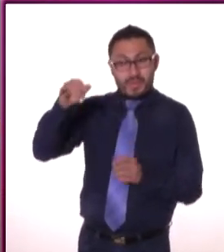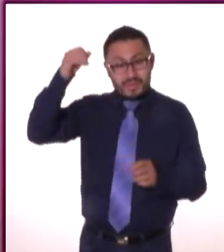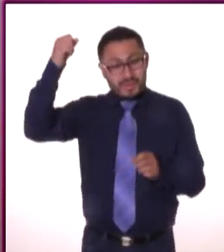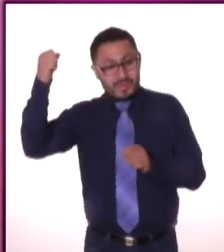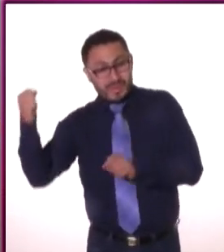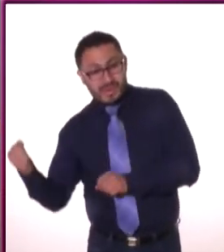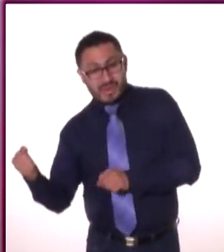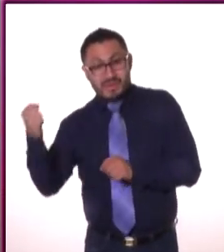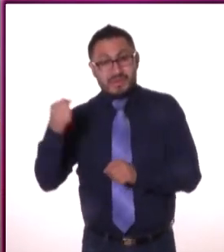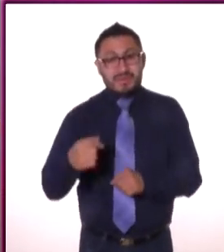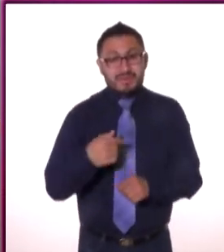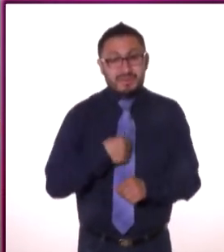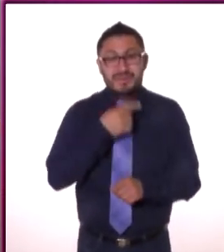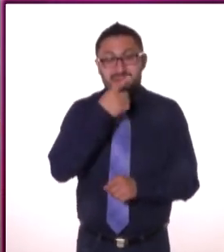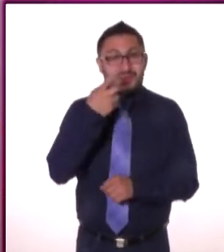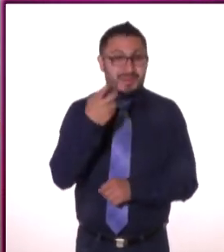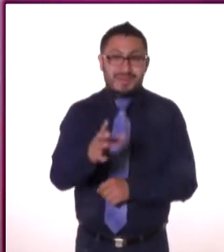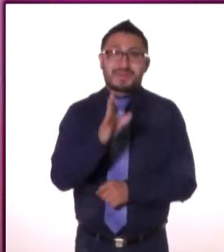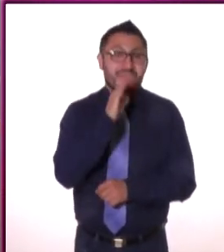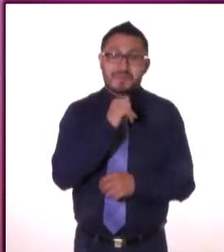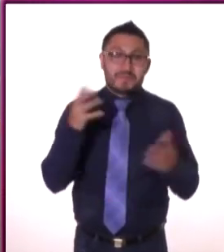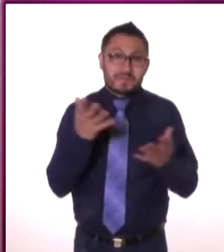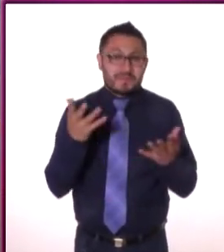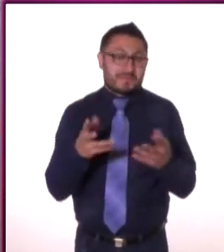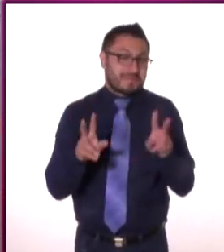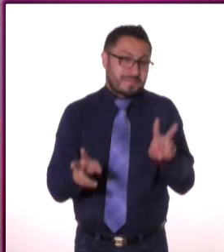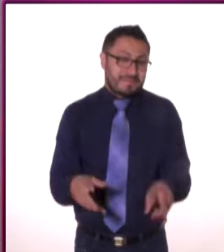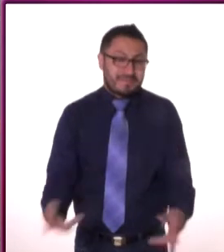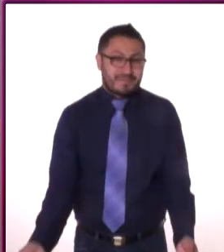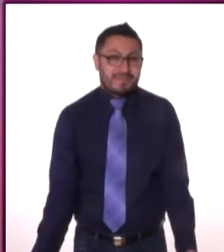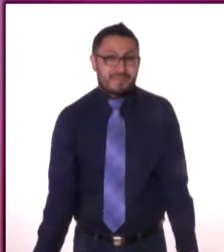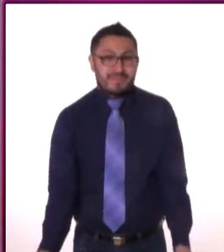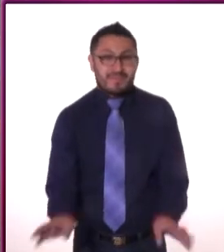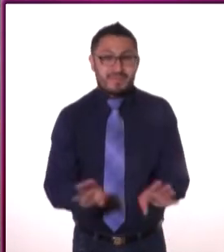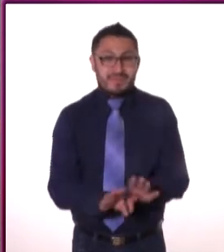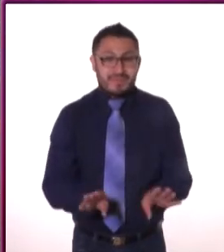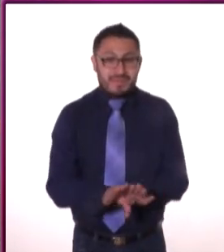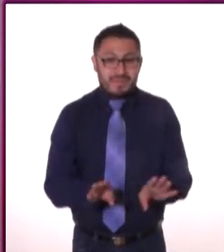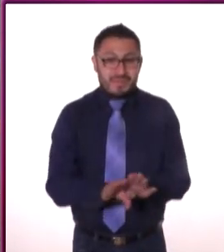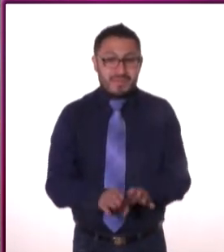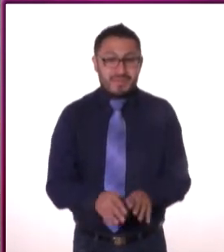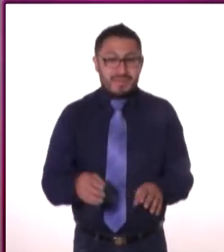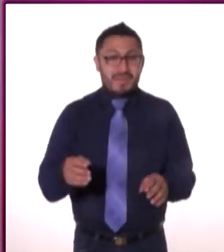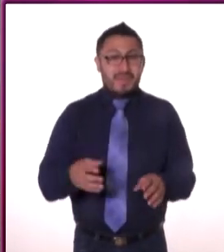¿No? Claro. Y digo, eso no se puede hacer de verdad,